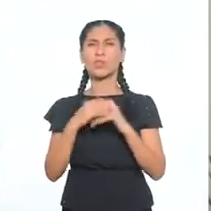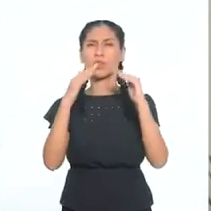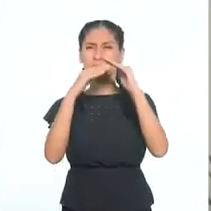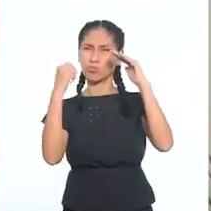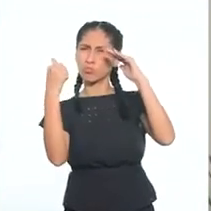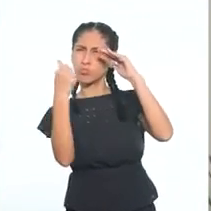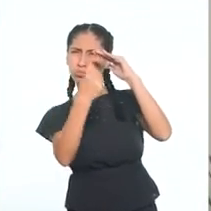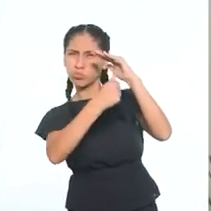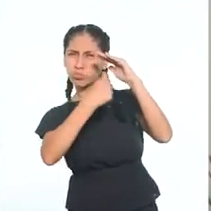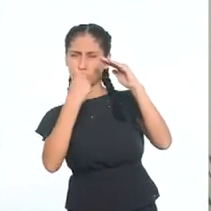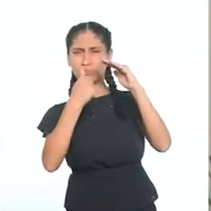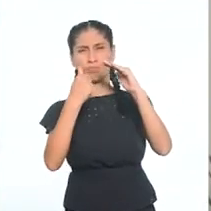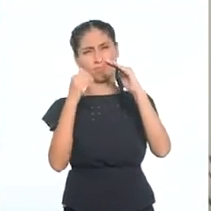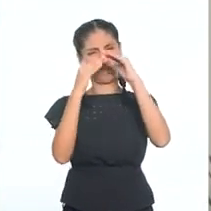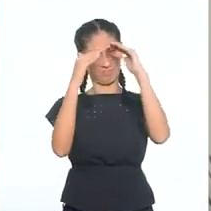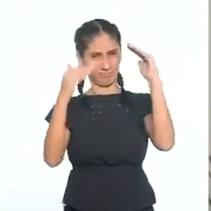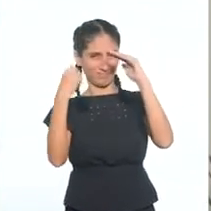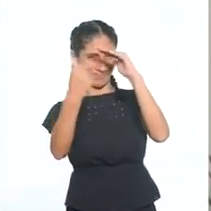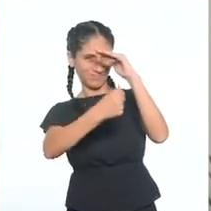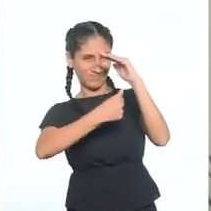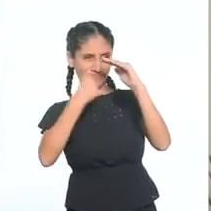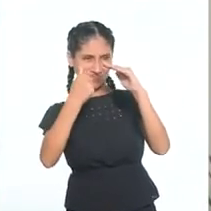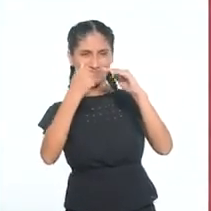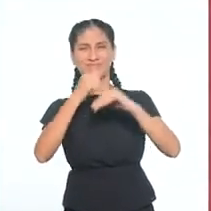toque de queda casa